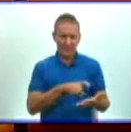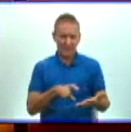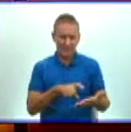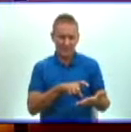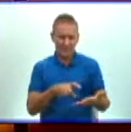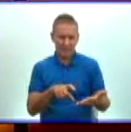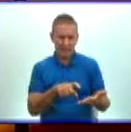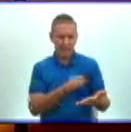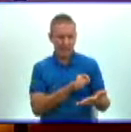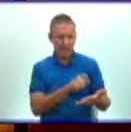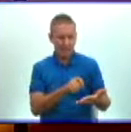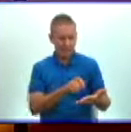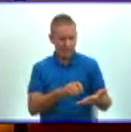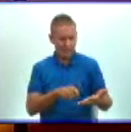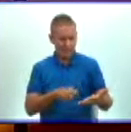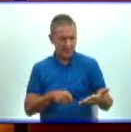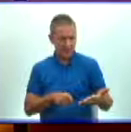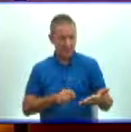texto y lo